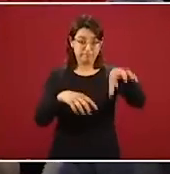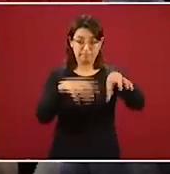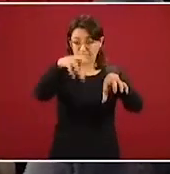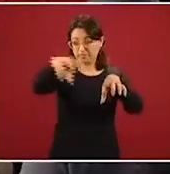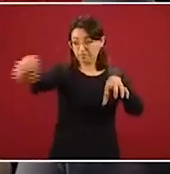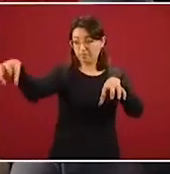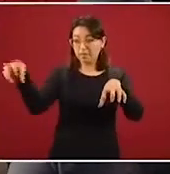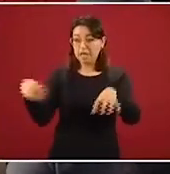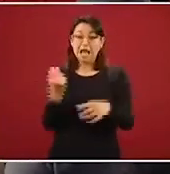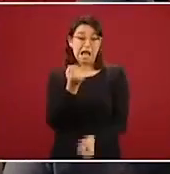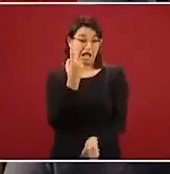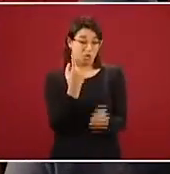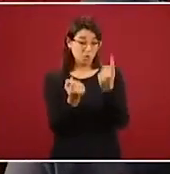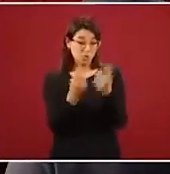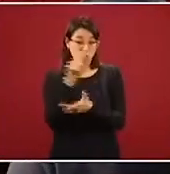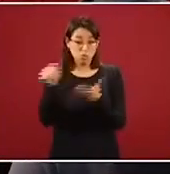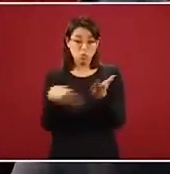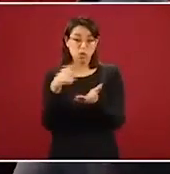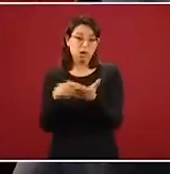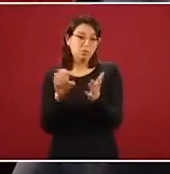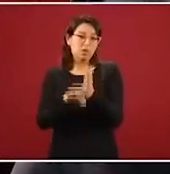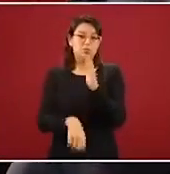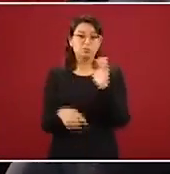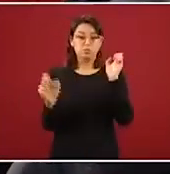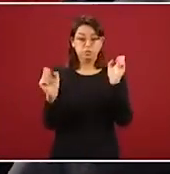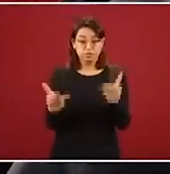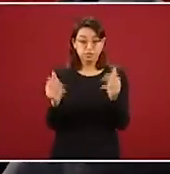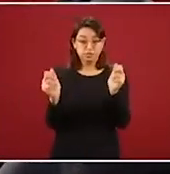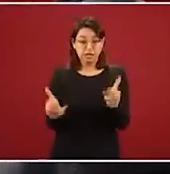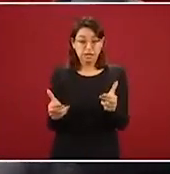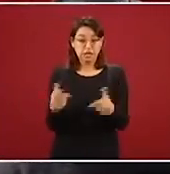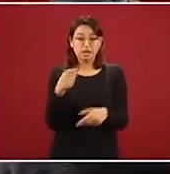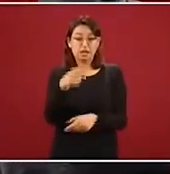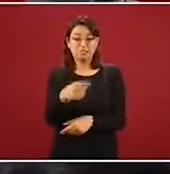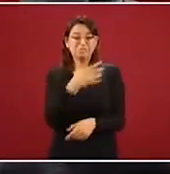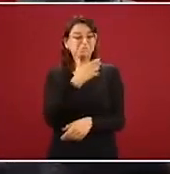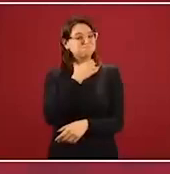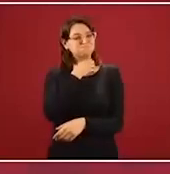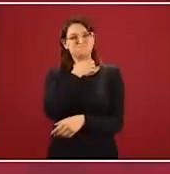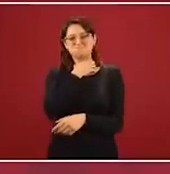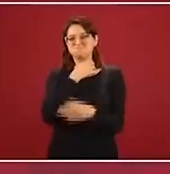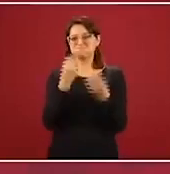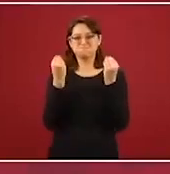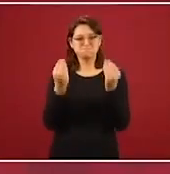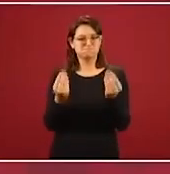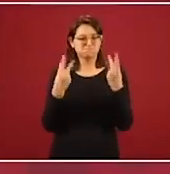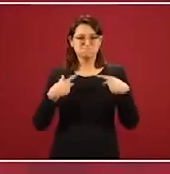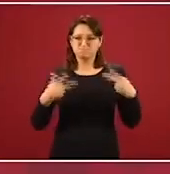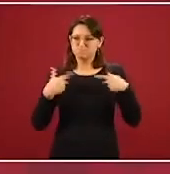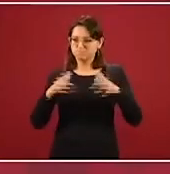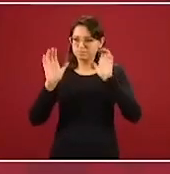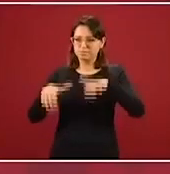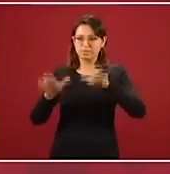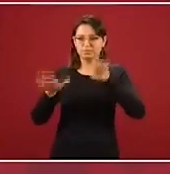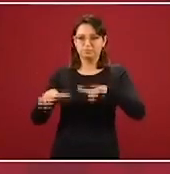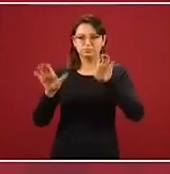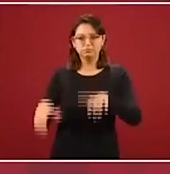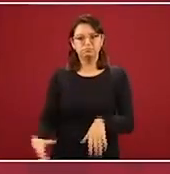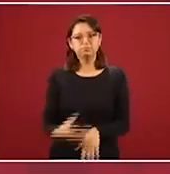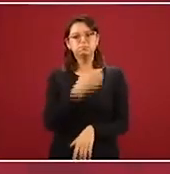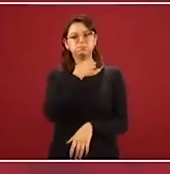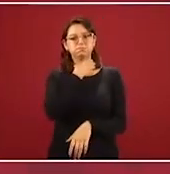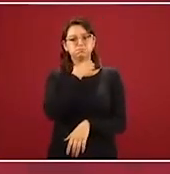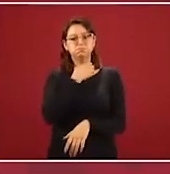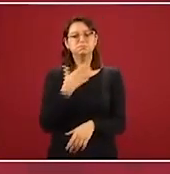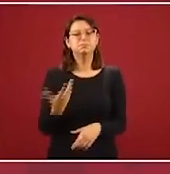lugares, un caso fue Chiapas, por ejemplo, en donde hubo una saturación, producto que hay muchas